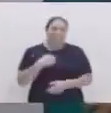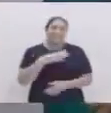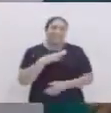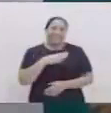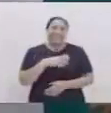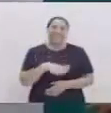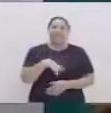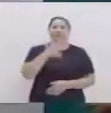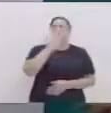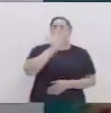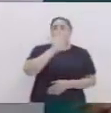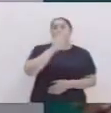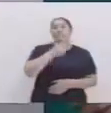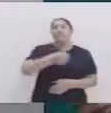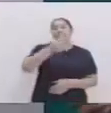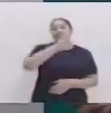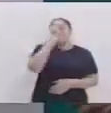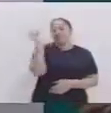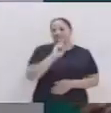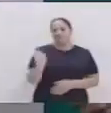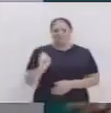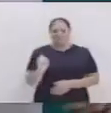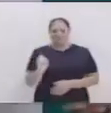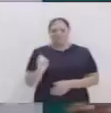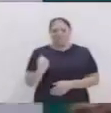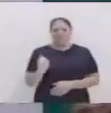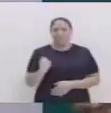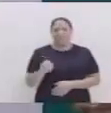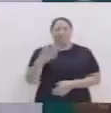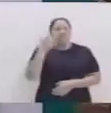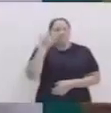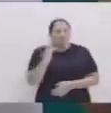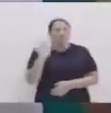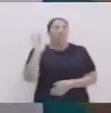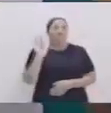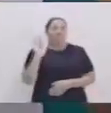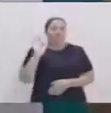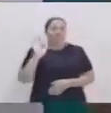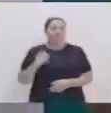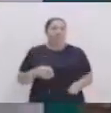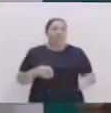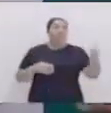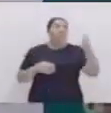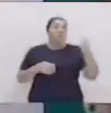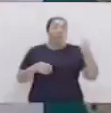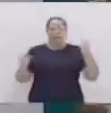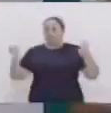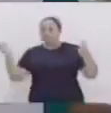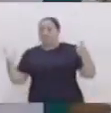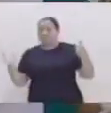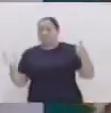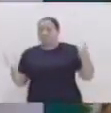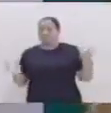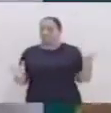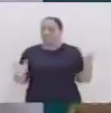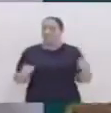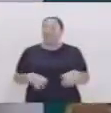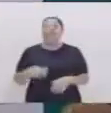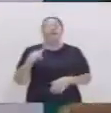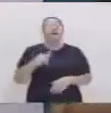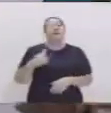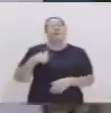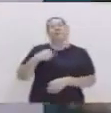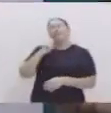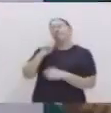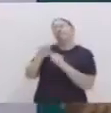cara del dado y una moneda en la cara en la moneda. Entonces, ahora sí yo te hago